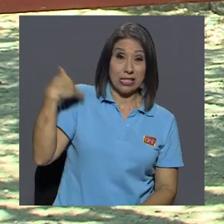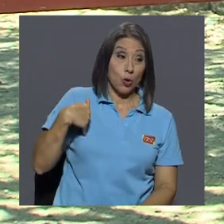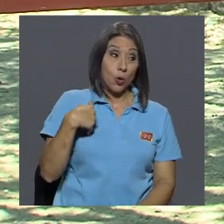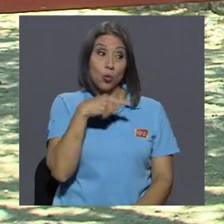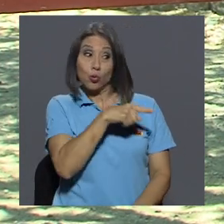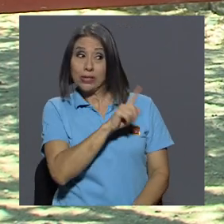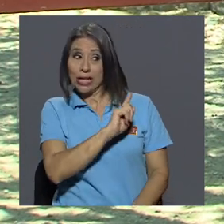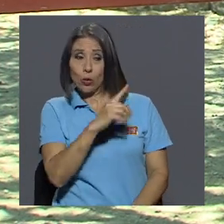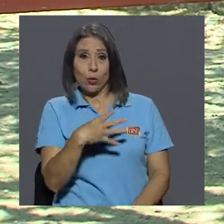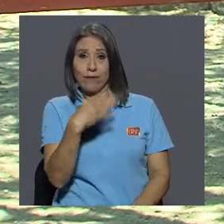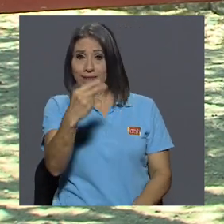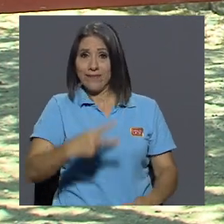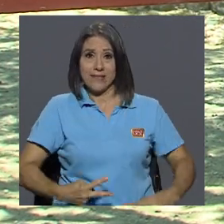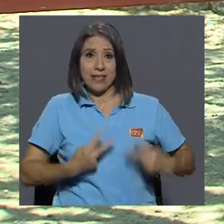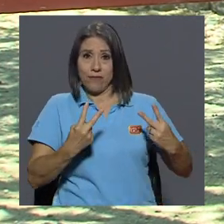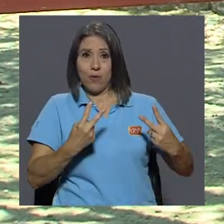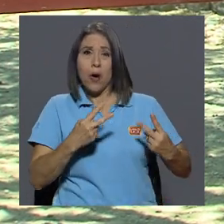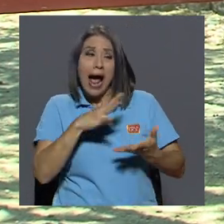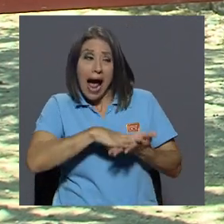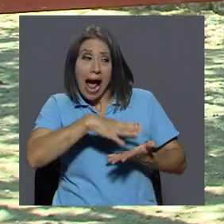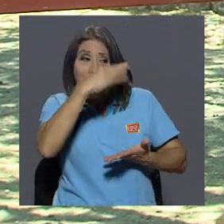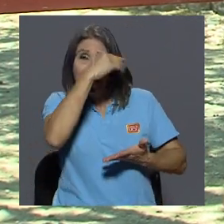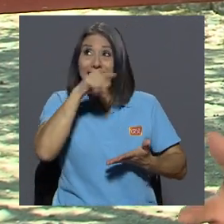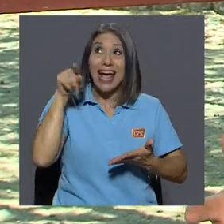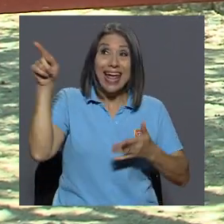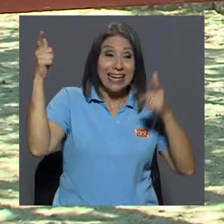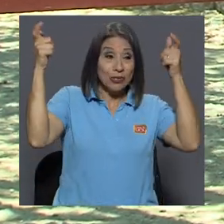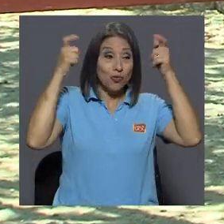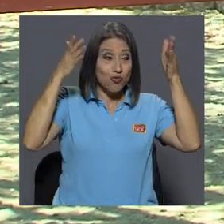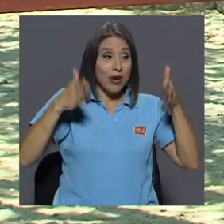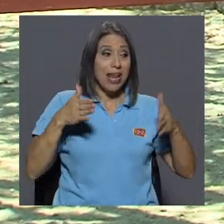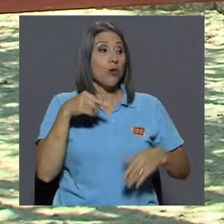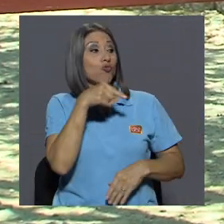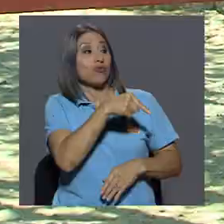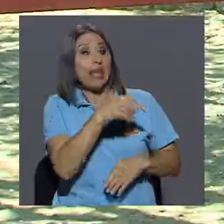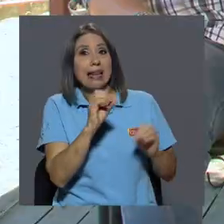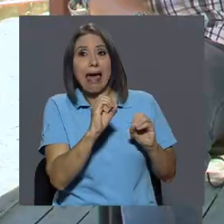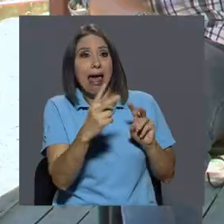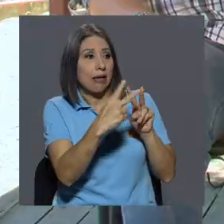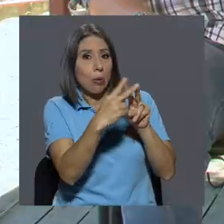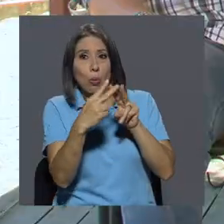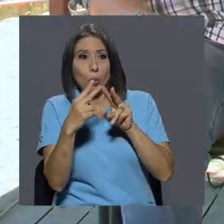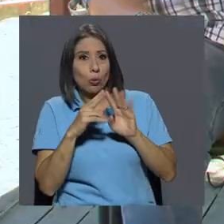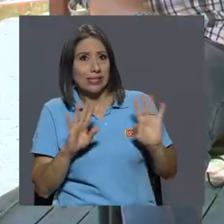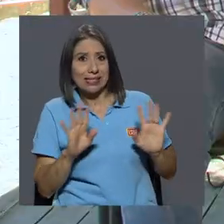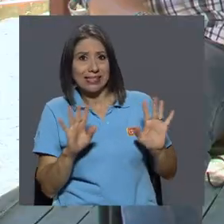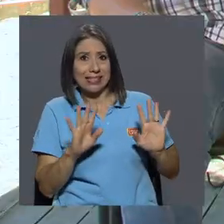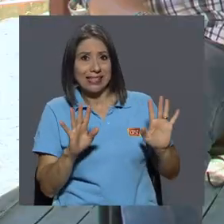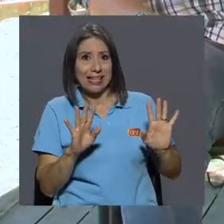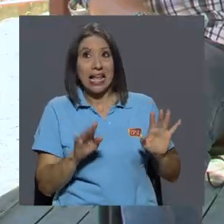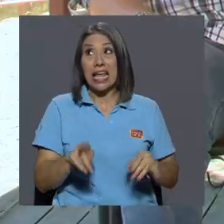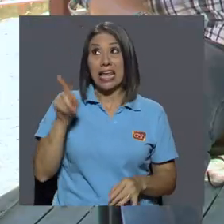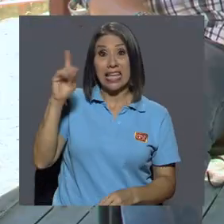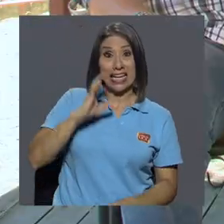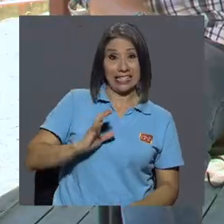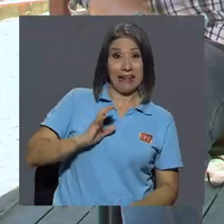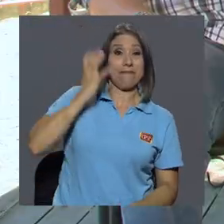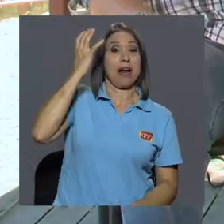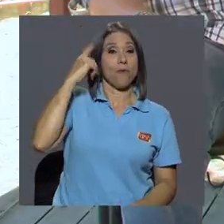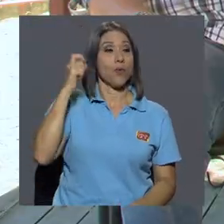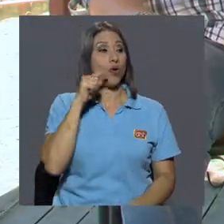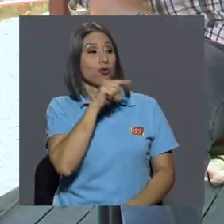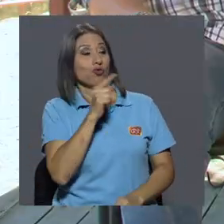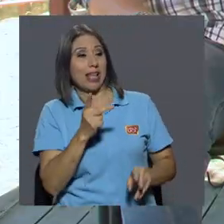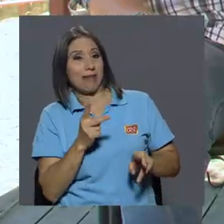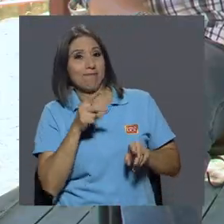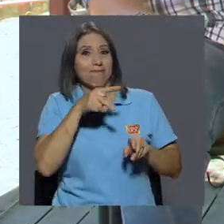Aprenda. Él es un rey aquí, usted es un desconocido. Y están bravos porque usted se montó en el toro.